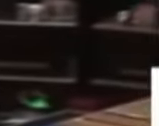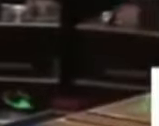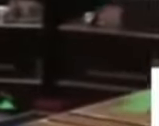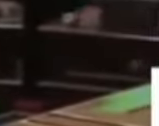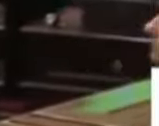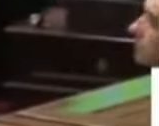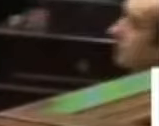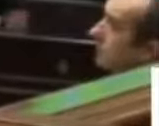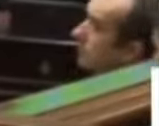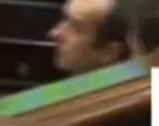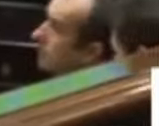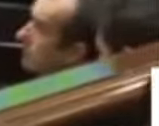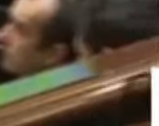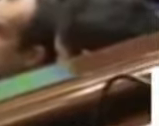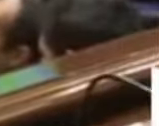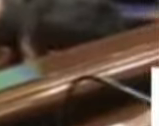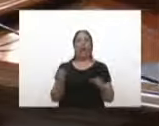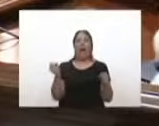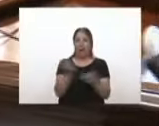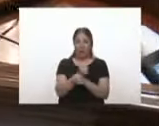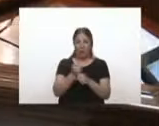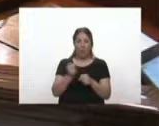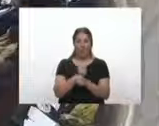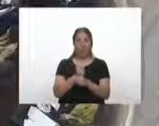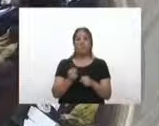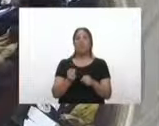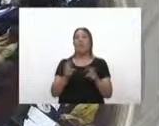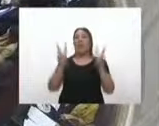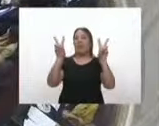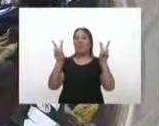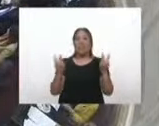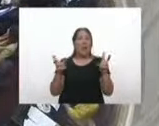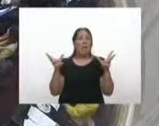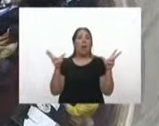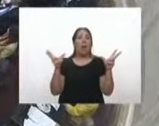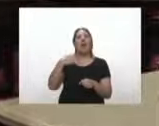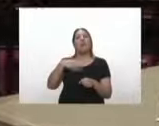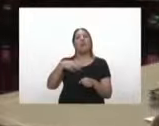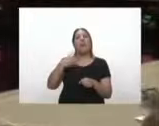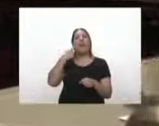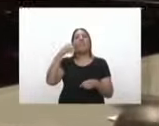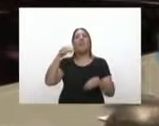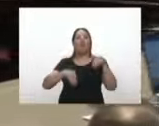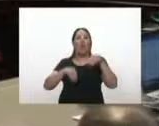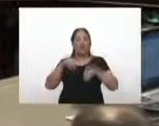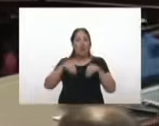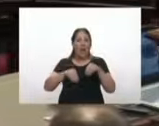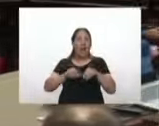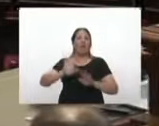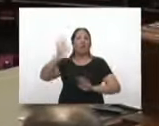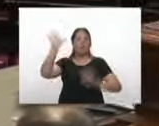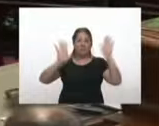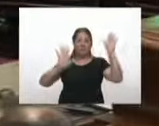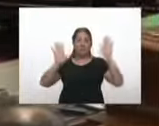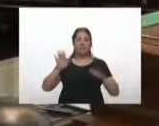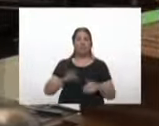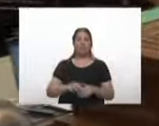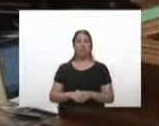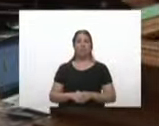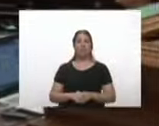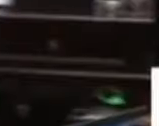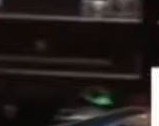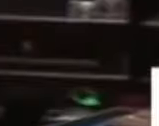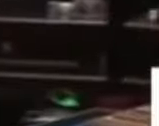estar firmadas por un escribano público. Ah, porque hasta ese punto, si después del llamado, che, vos tenés 35